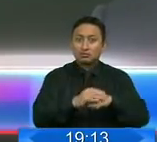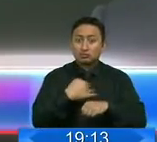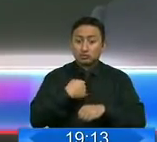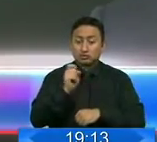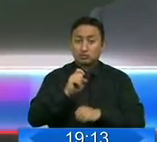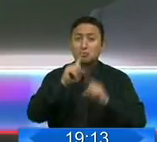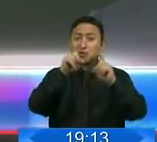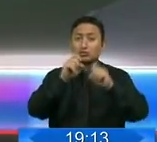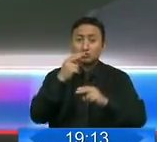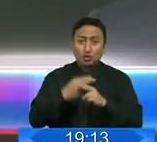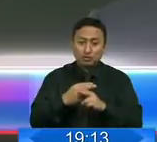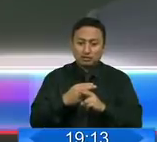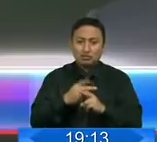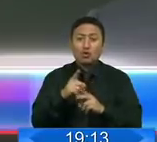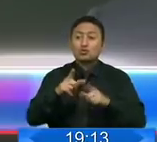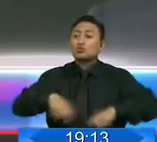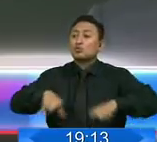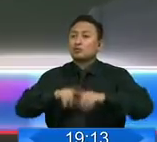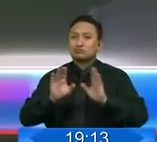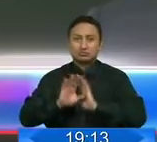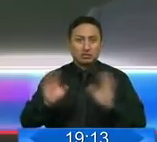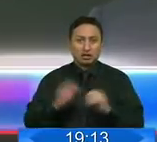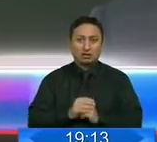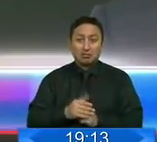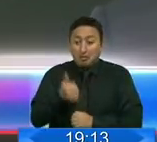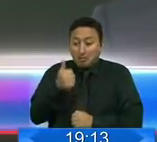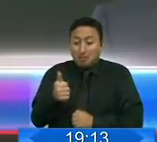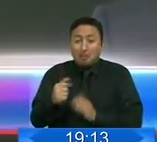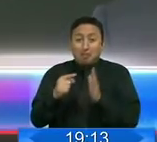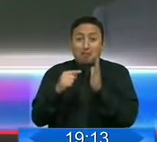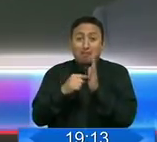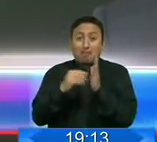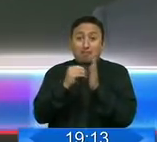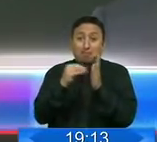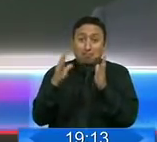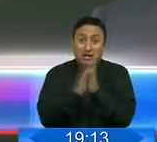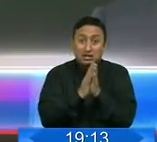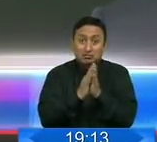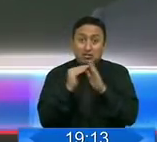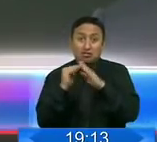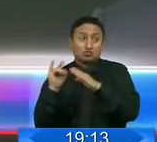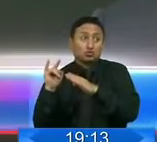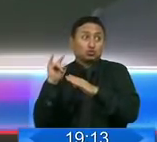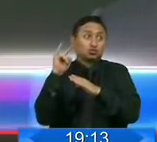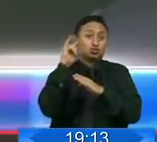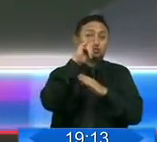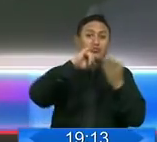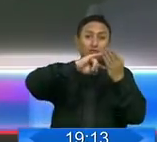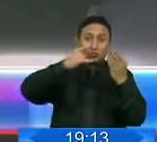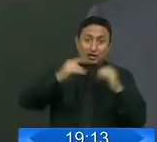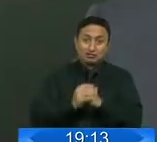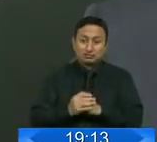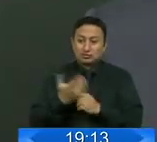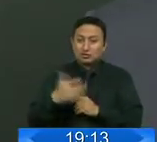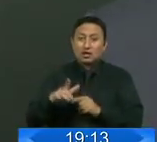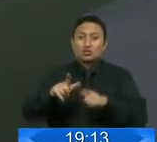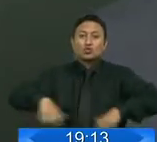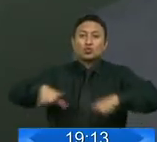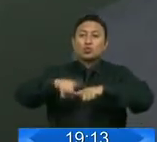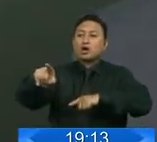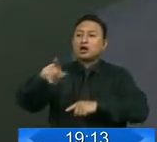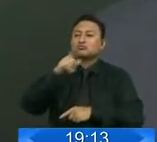el nombre ni la ubicación, sino ya el aplicativo nos genera automáticamente y con la tecnología del ECU podemos identificar dónde